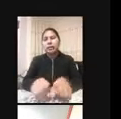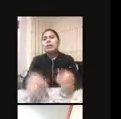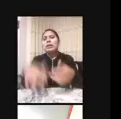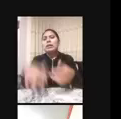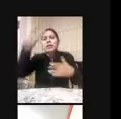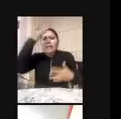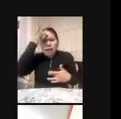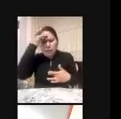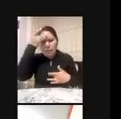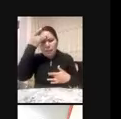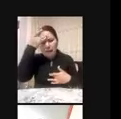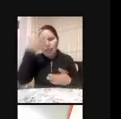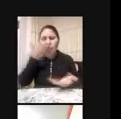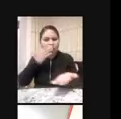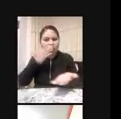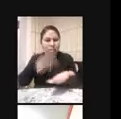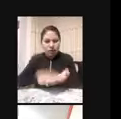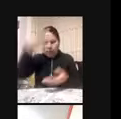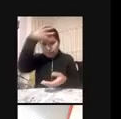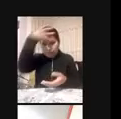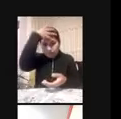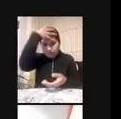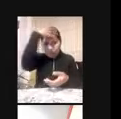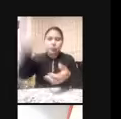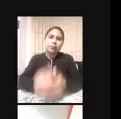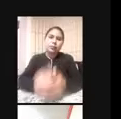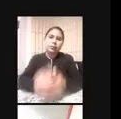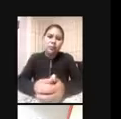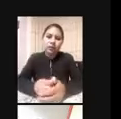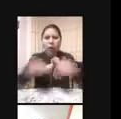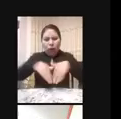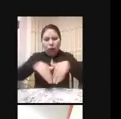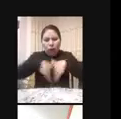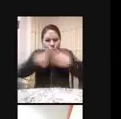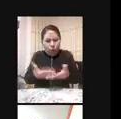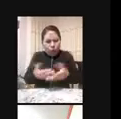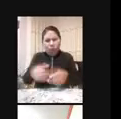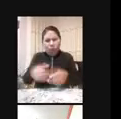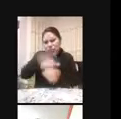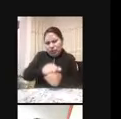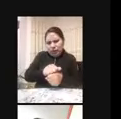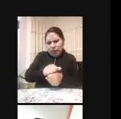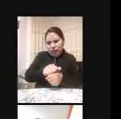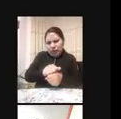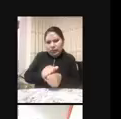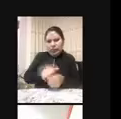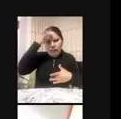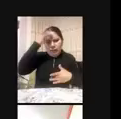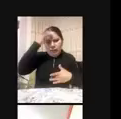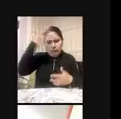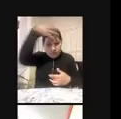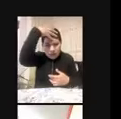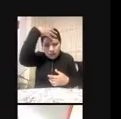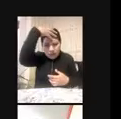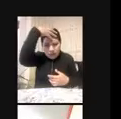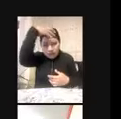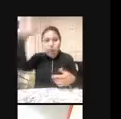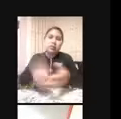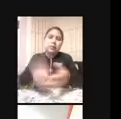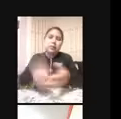conducta. Es por eso que, ¿cómo vamos a trabajar ahora si está afectado? Siguiente, por favor, voy a explicarles el